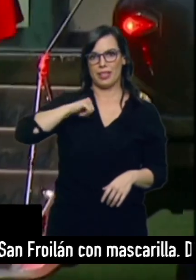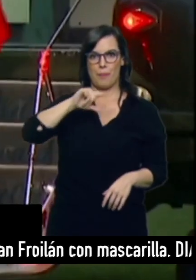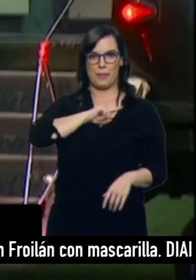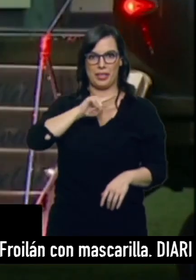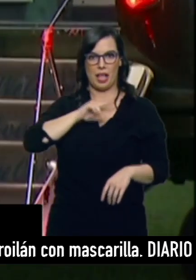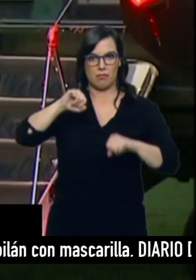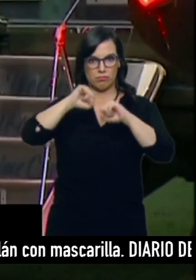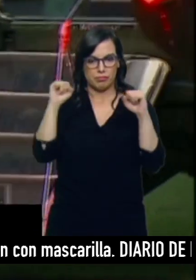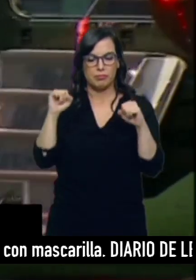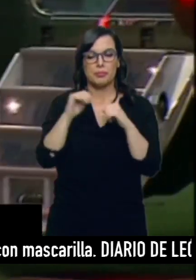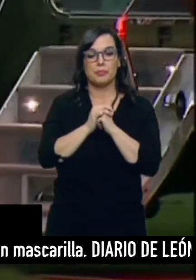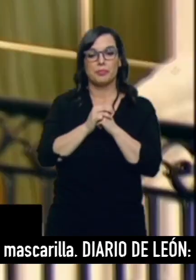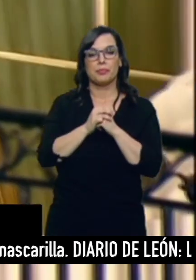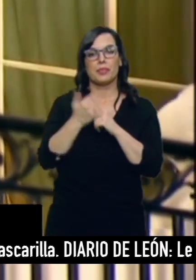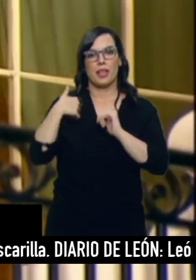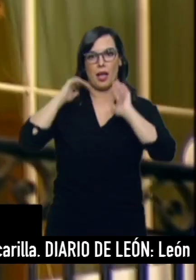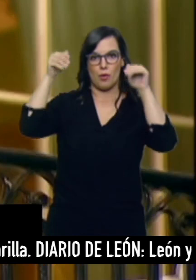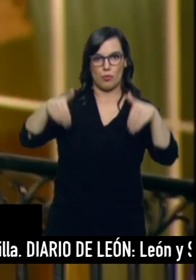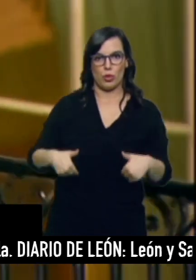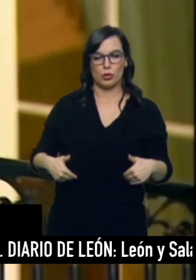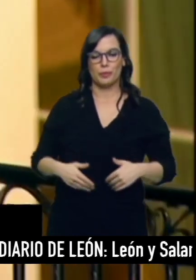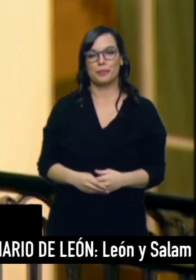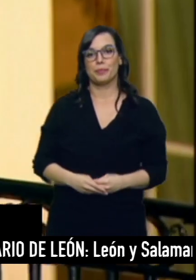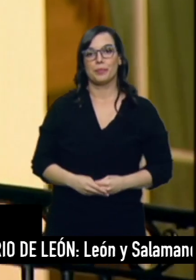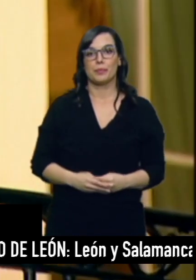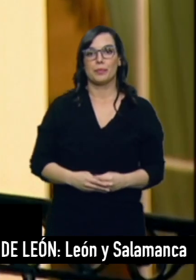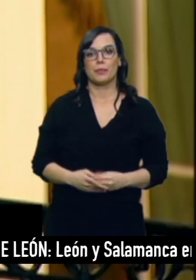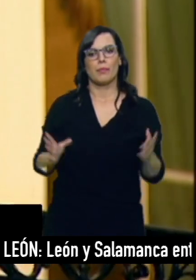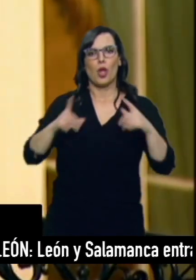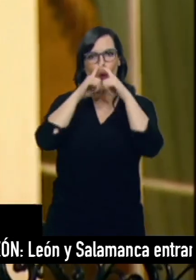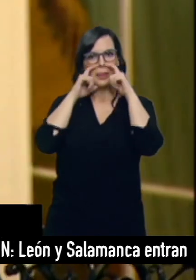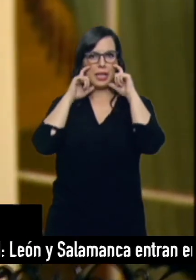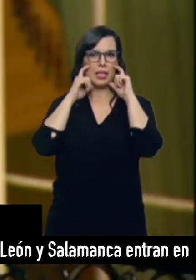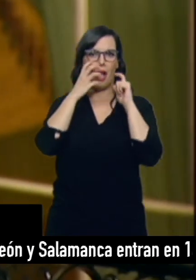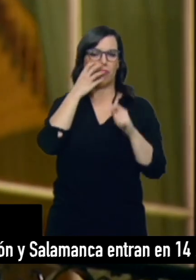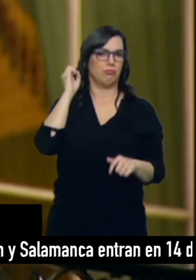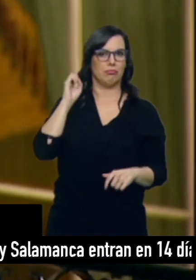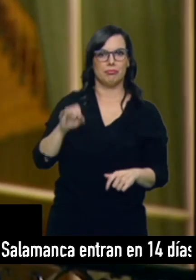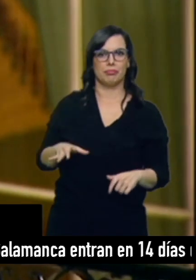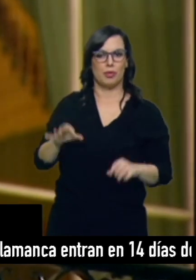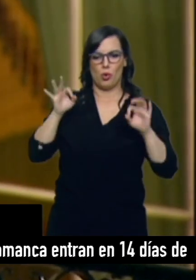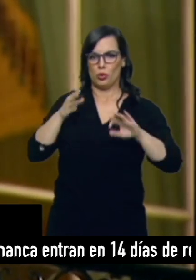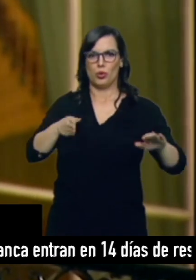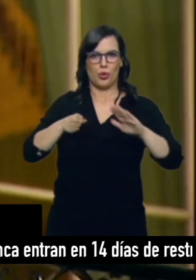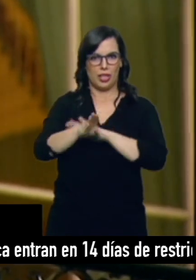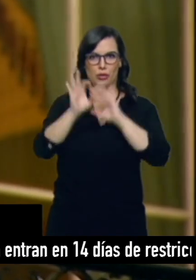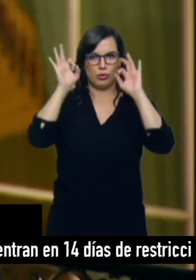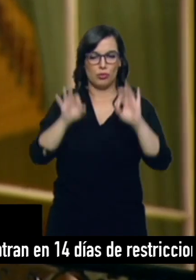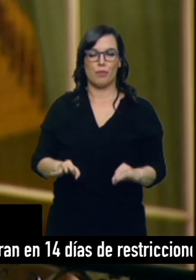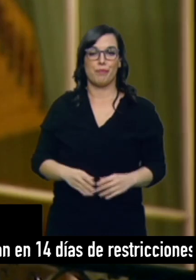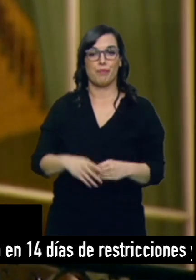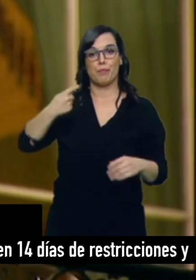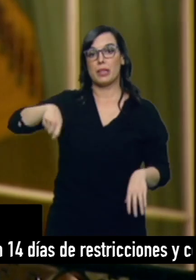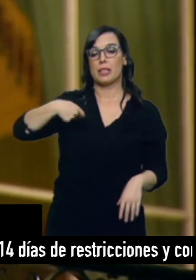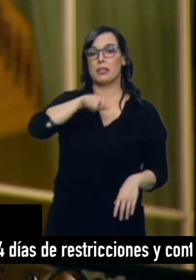militar, Donald Trump ha regresado a casa. Eso sí, se ha quitado la mascarilla en cuanto ha entrado en el interior. El presidente de